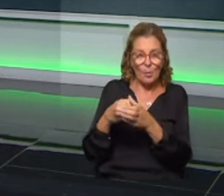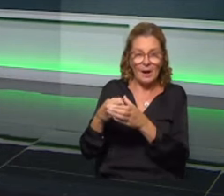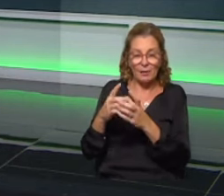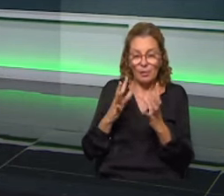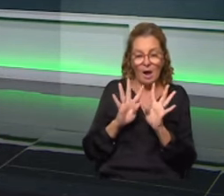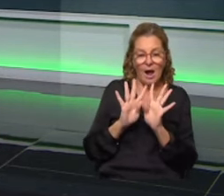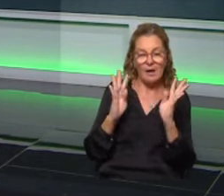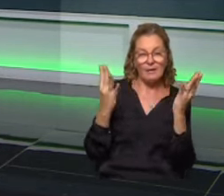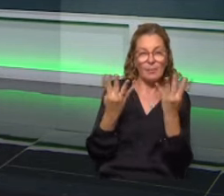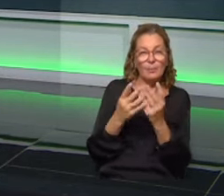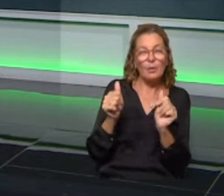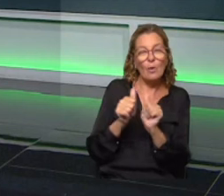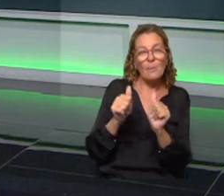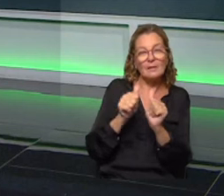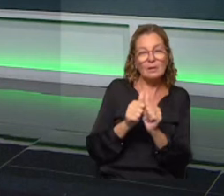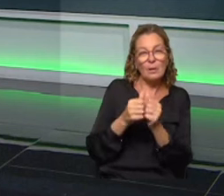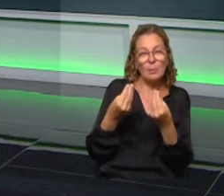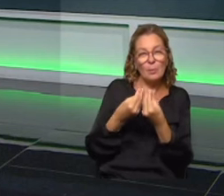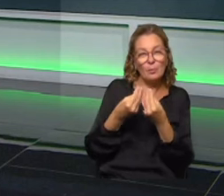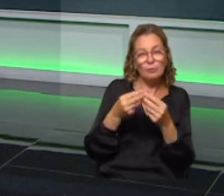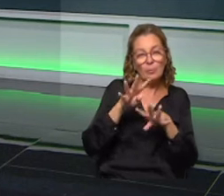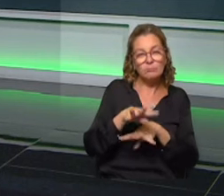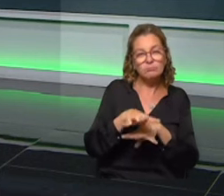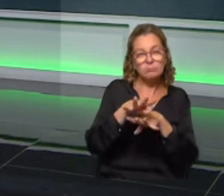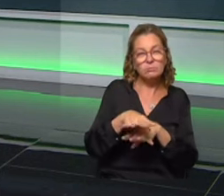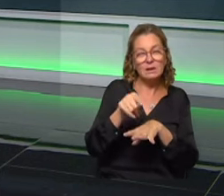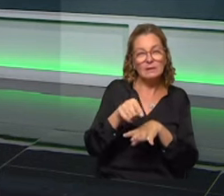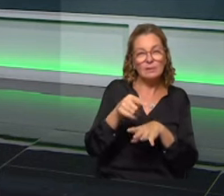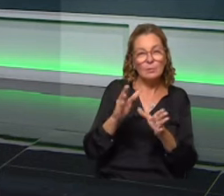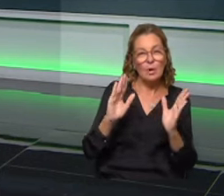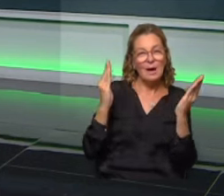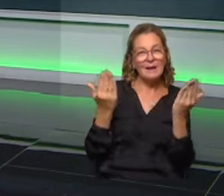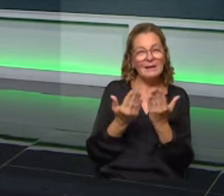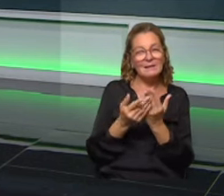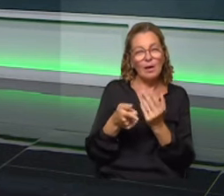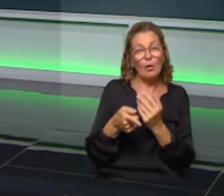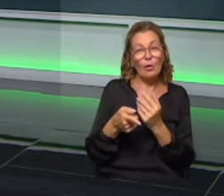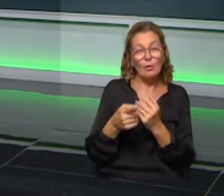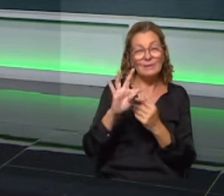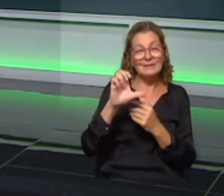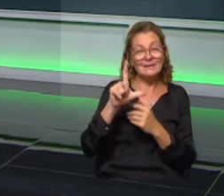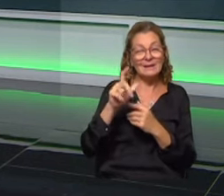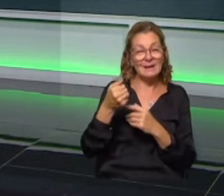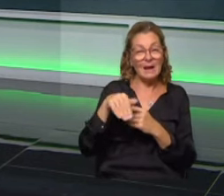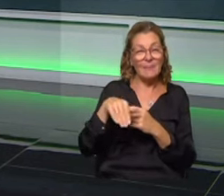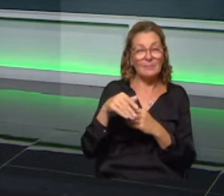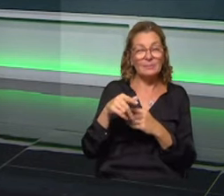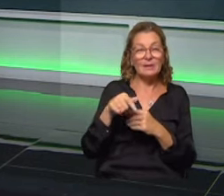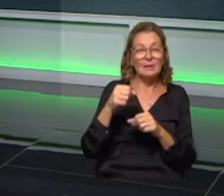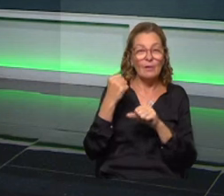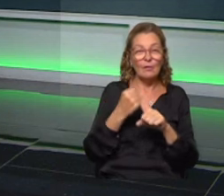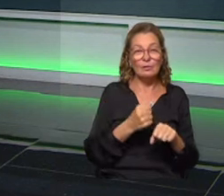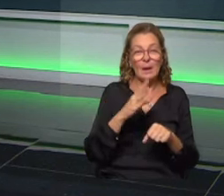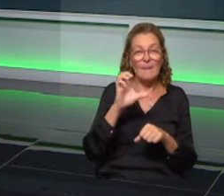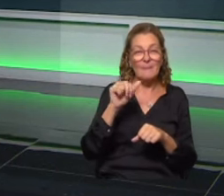alrededor y fueron acompañadas por varias manifestaciones de lo que era la agencia, o lo que es hasta ahora la agencia TELAM, una agencia que fue fundada por